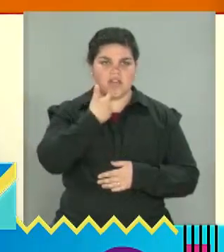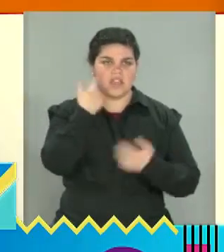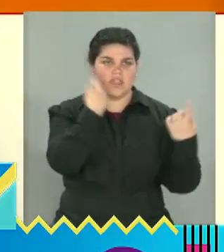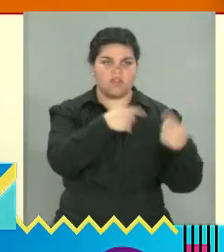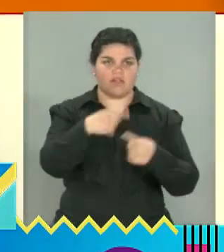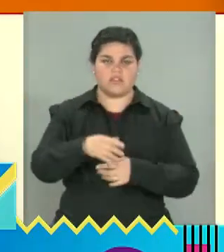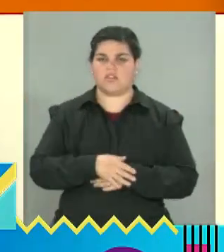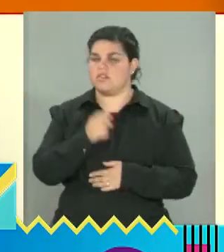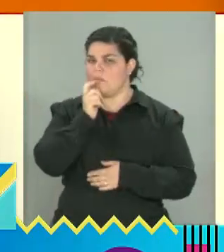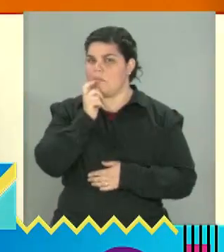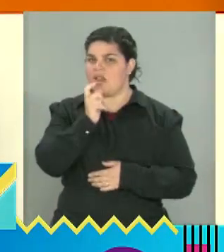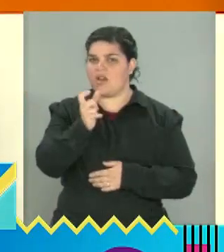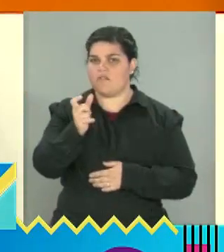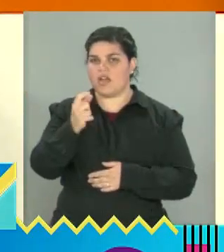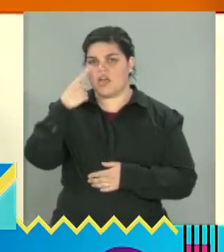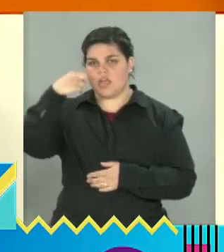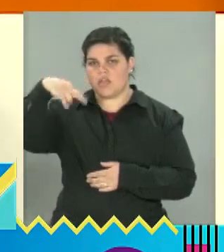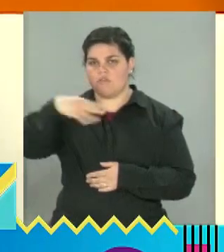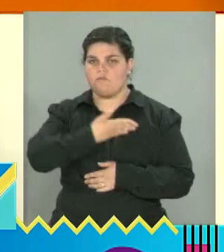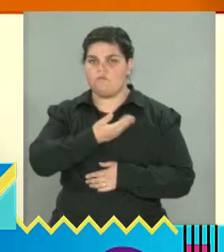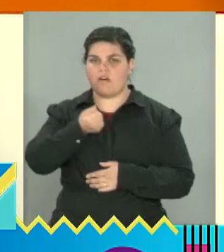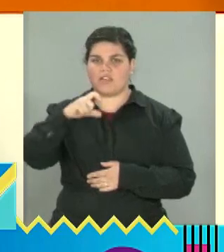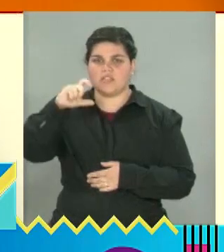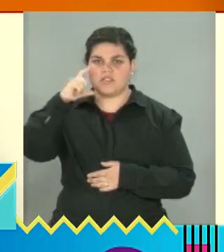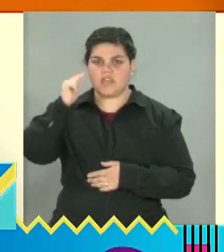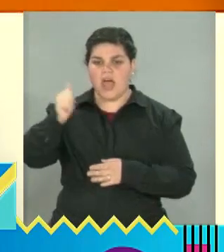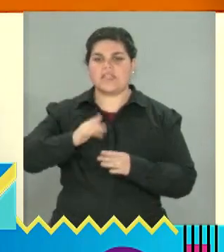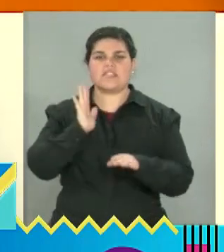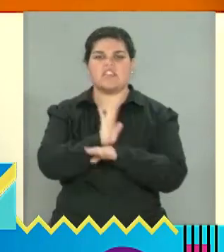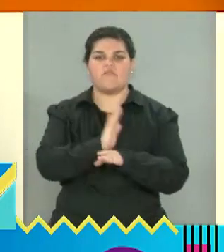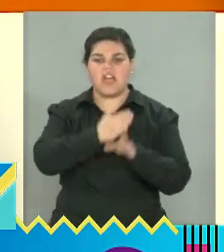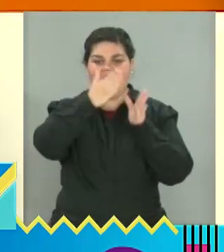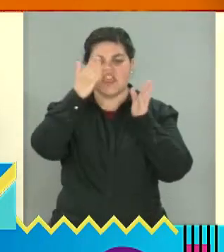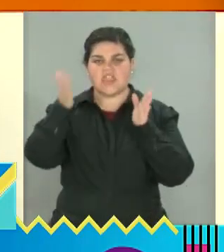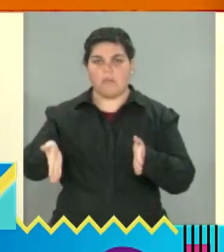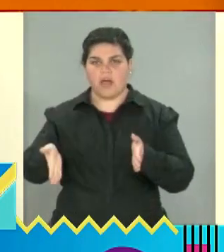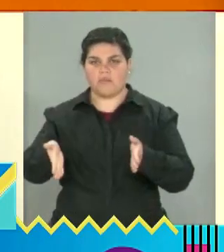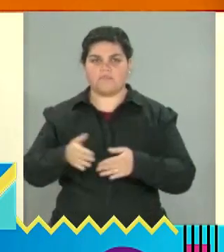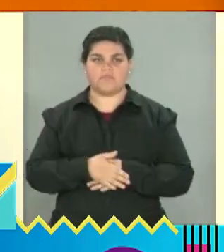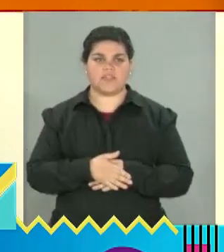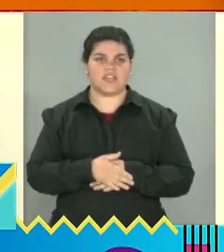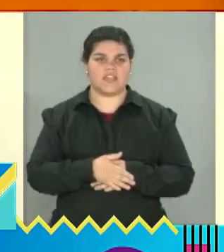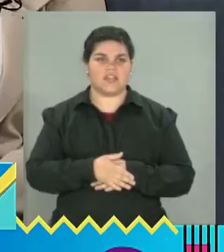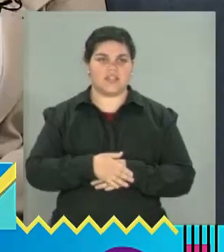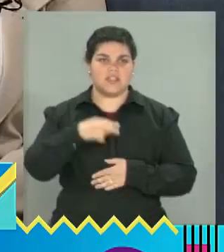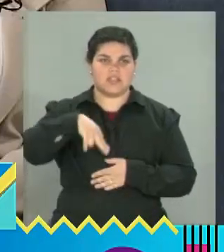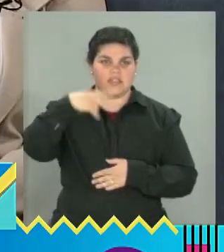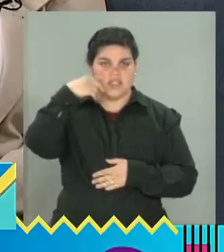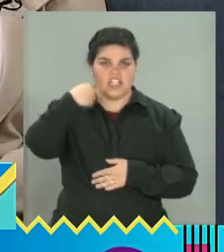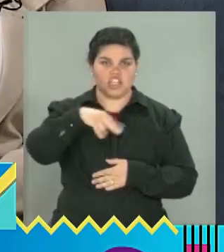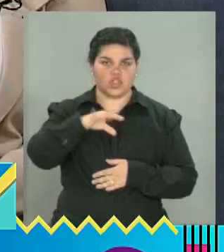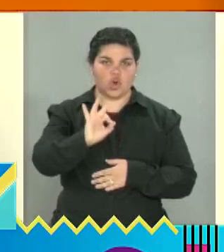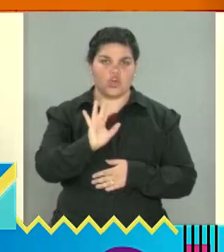infancia y no de niño, la infancia remite más como una etapa de la vida. Niño remite a algo del género, el